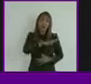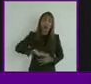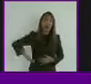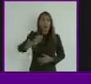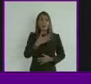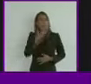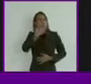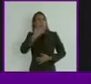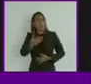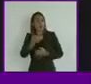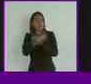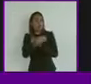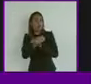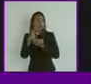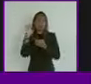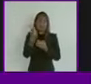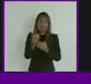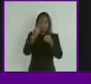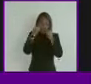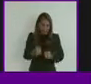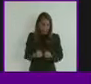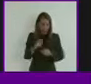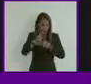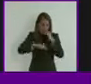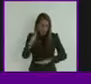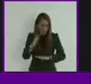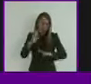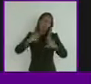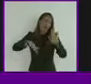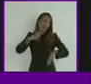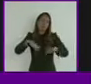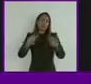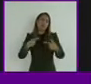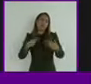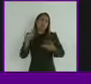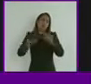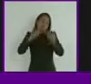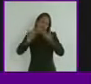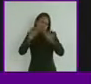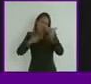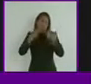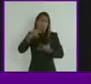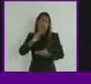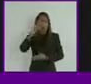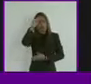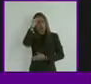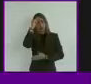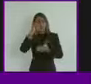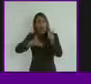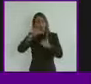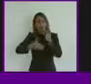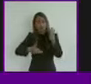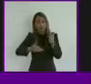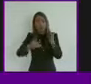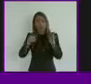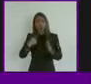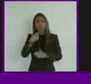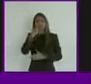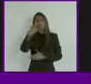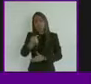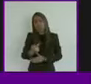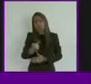¿no? Puede haber gente brillante que emocionalmente no sea inteligente, ¿no? Y vamos generando también, yo creo, lo voy a decir con todas sus palabras,